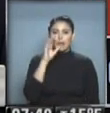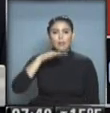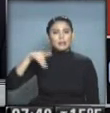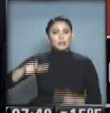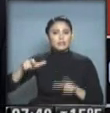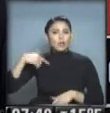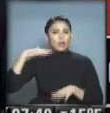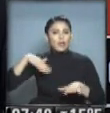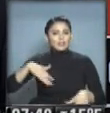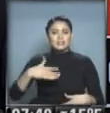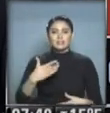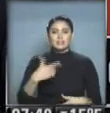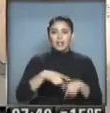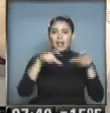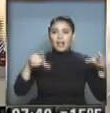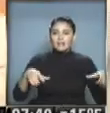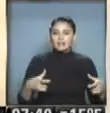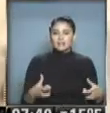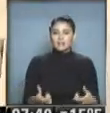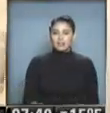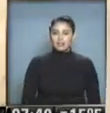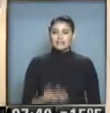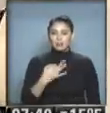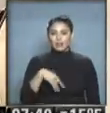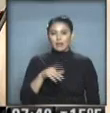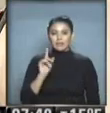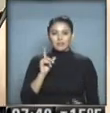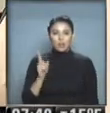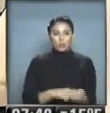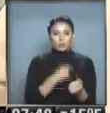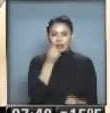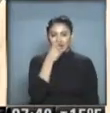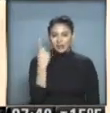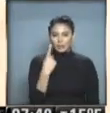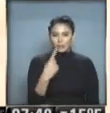el público, lo que es el estadio. Y seguramente se va a adaptar muy rápidamente a lo que queremos.